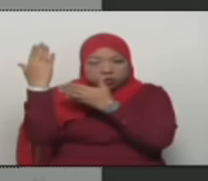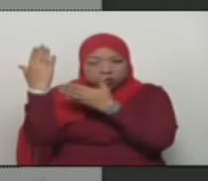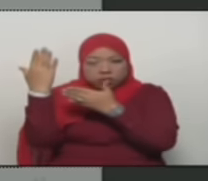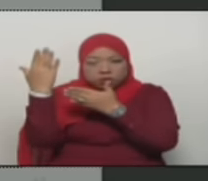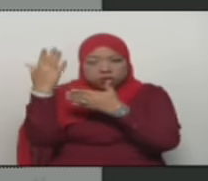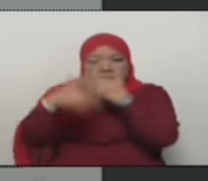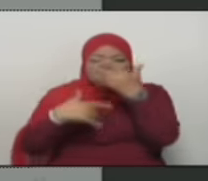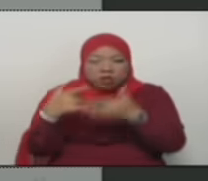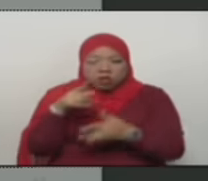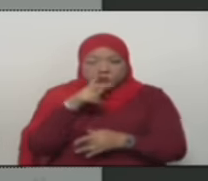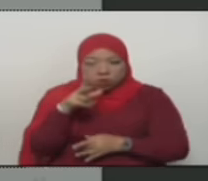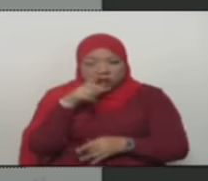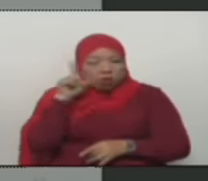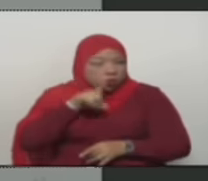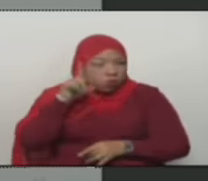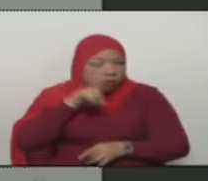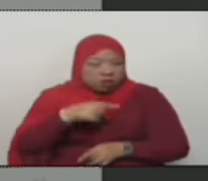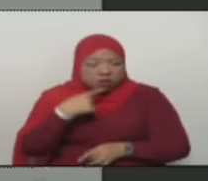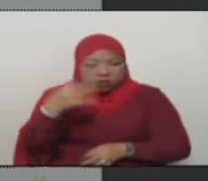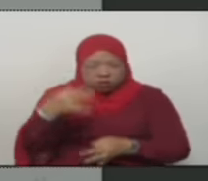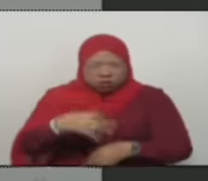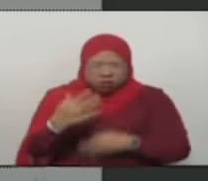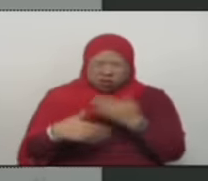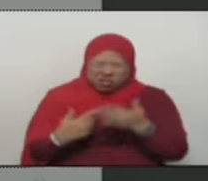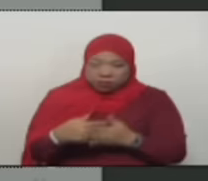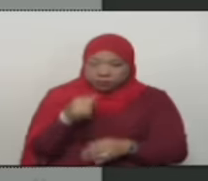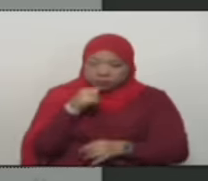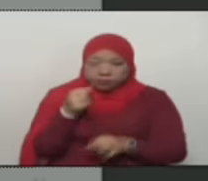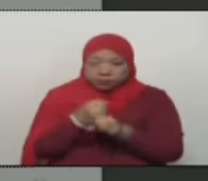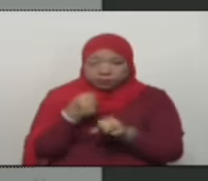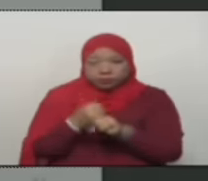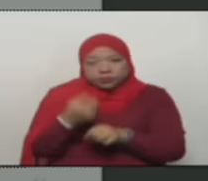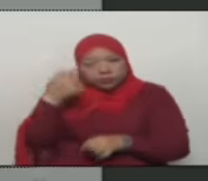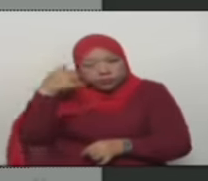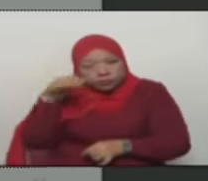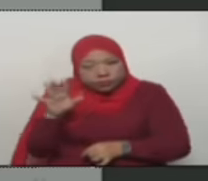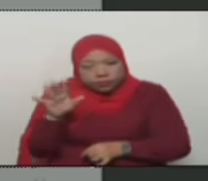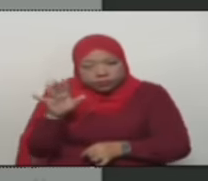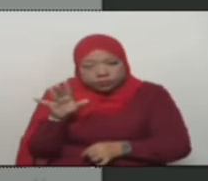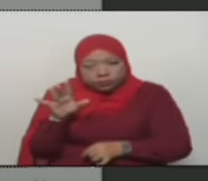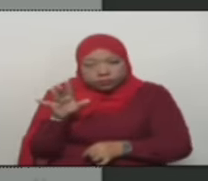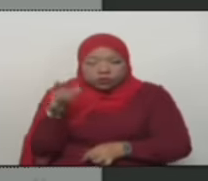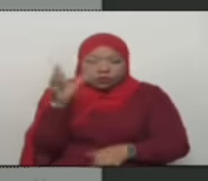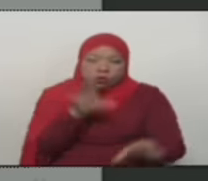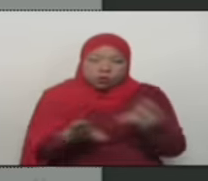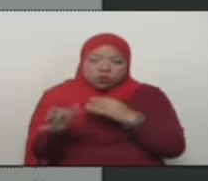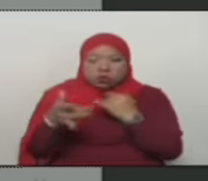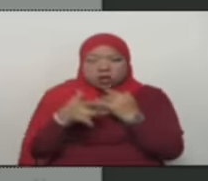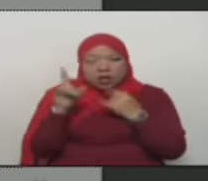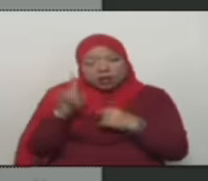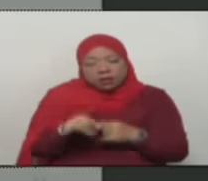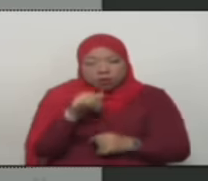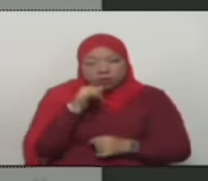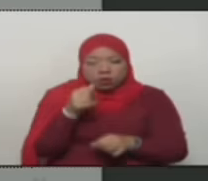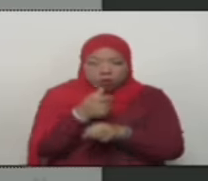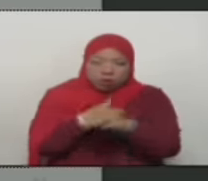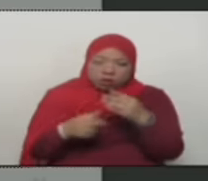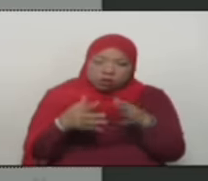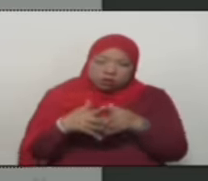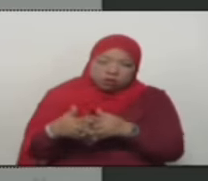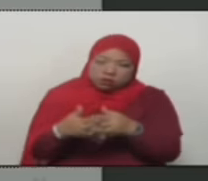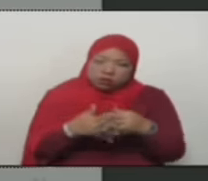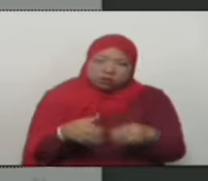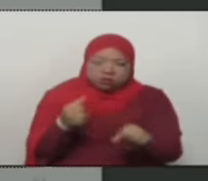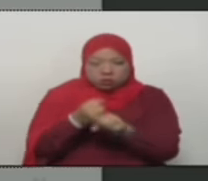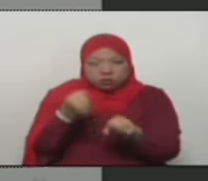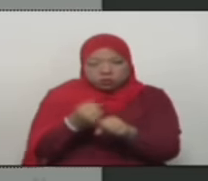de estupideces, mentiras y barbaridades que la barnizan con un supuesto hálito científico, y además el gobierno de Estados Unidos y